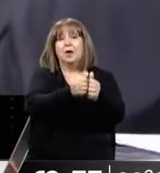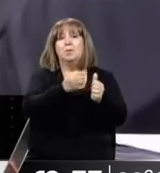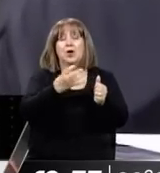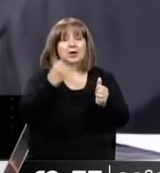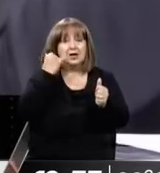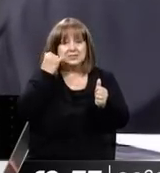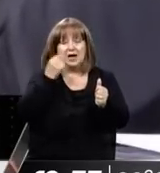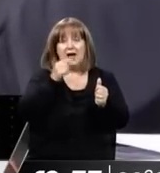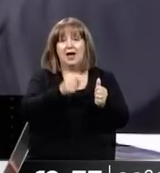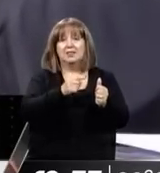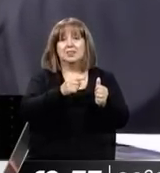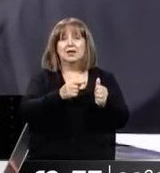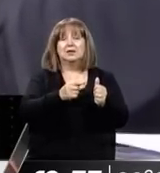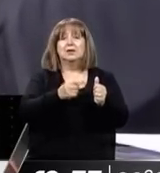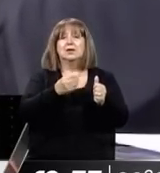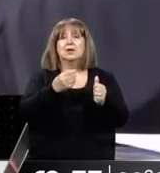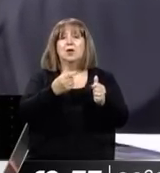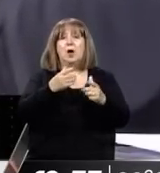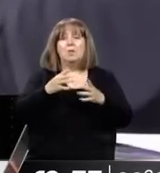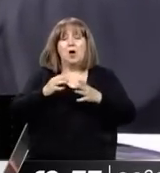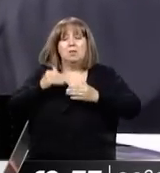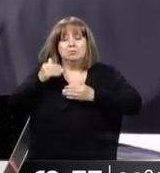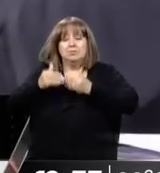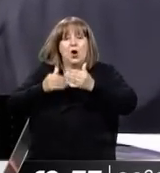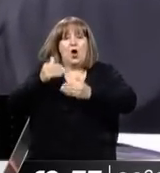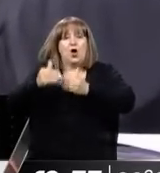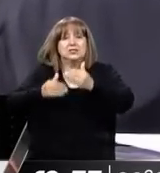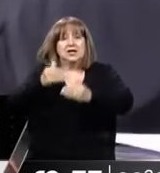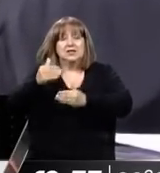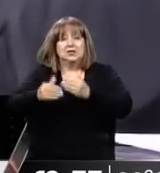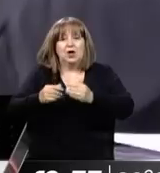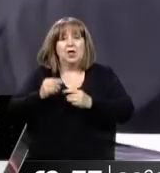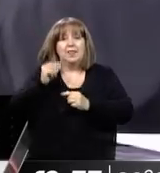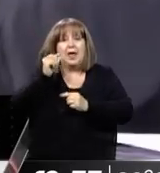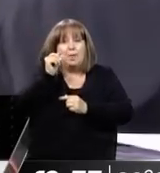haber sido cometido mediante un procedimiento insidioso